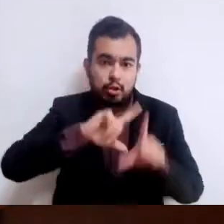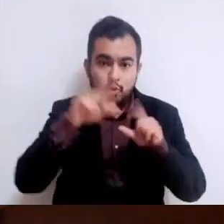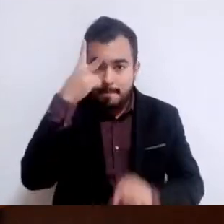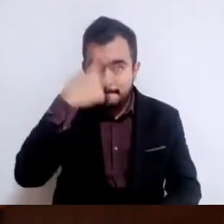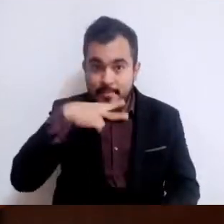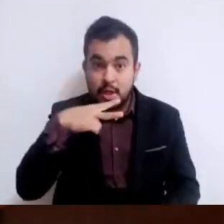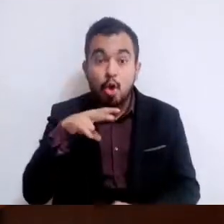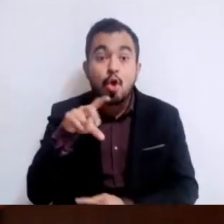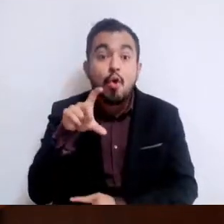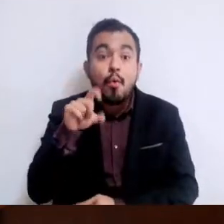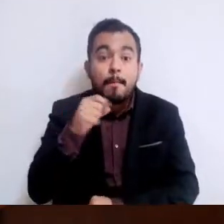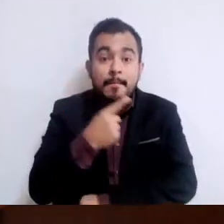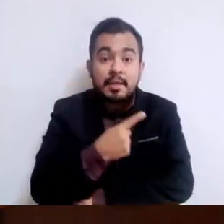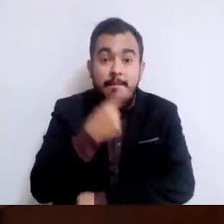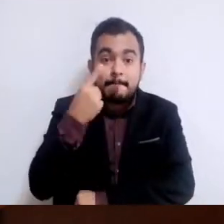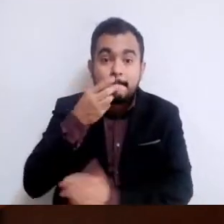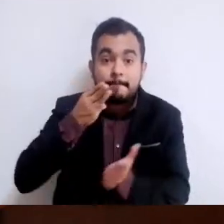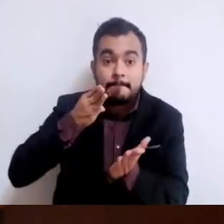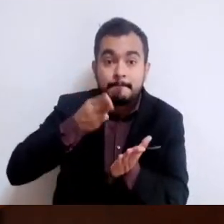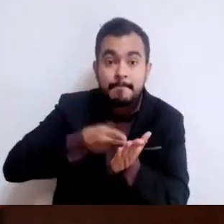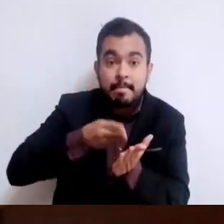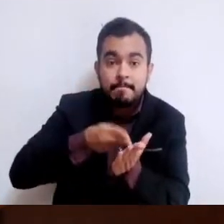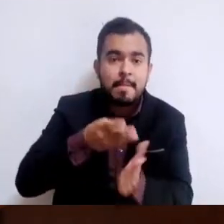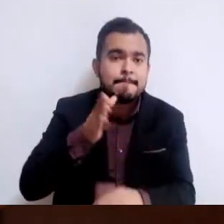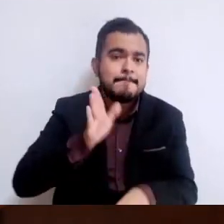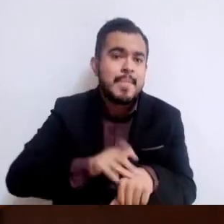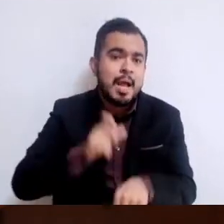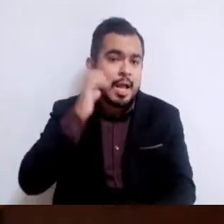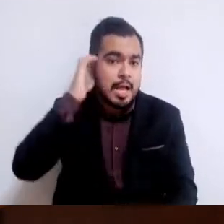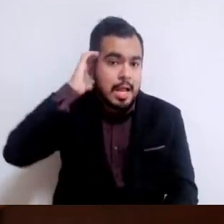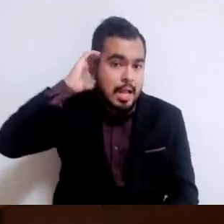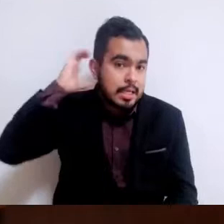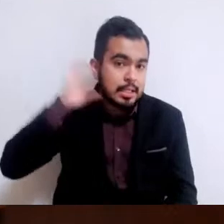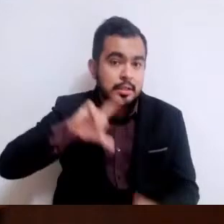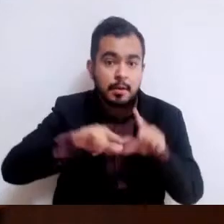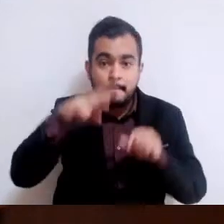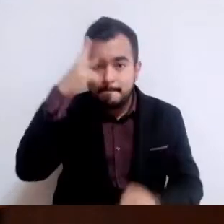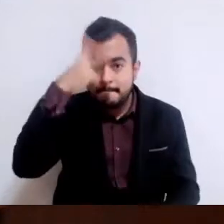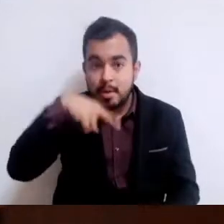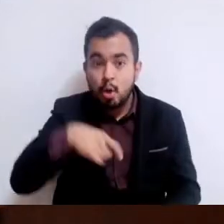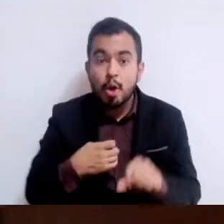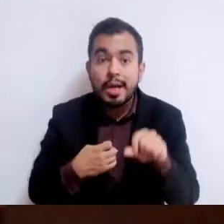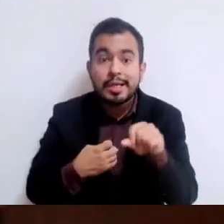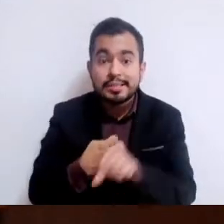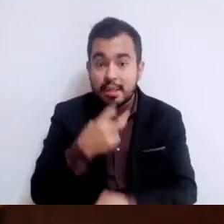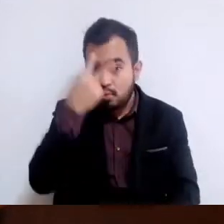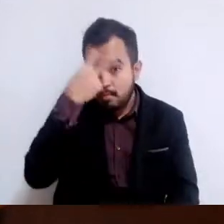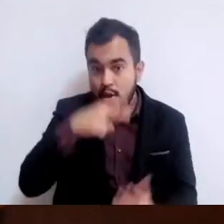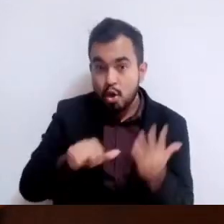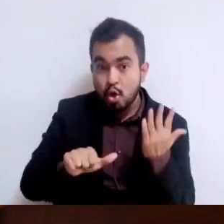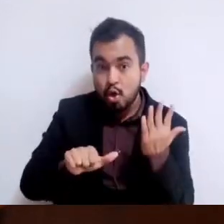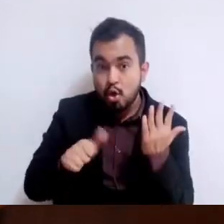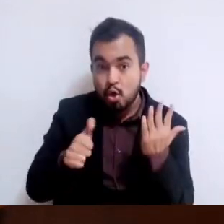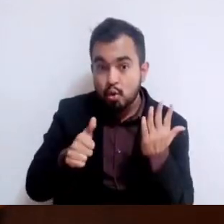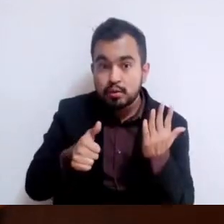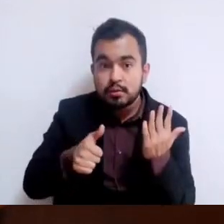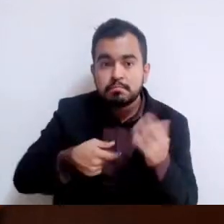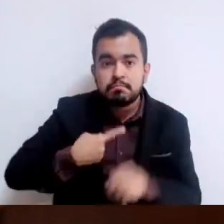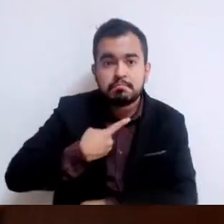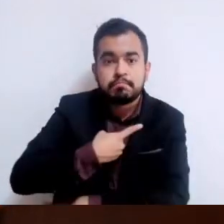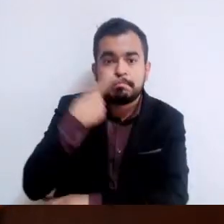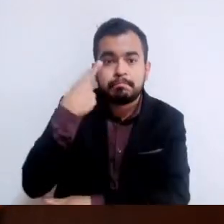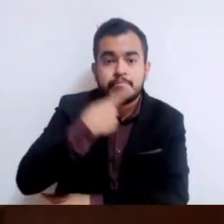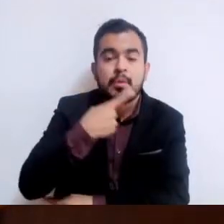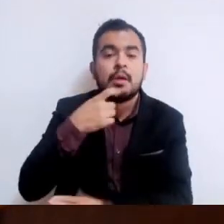de entre las 20 vialidades de cuota más caras de todo el país, en el Estado de México se concentran 11 vialidades incluyendo el